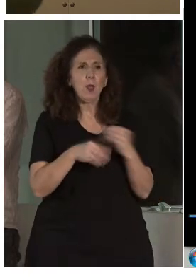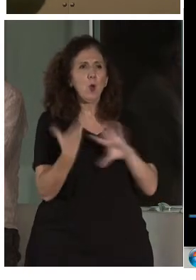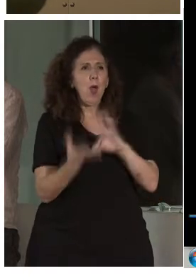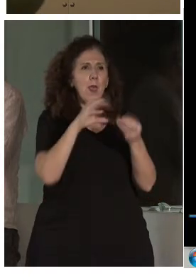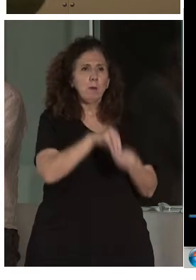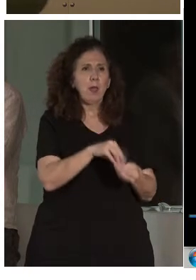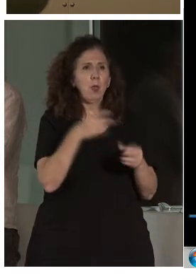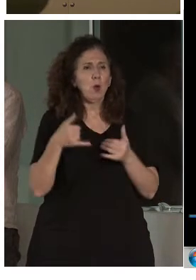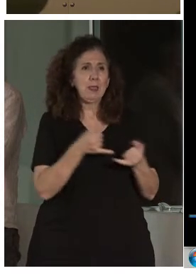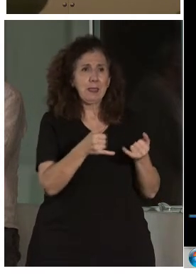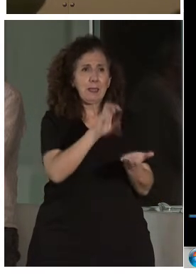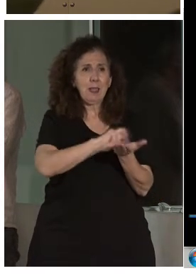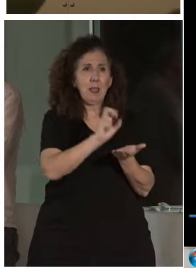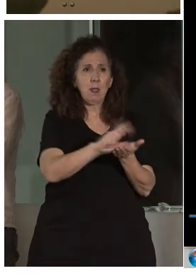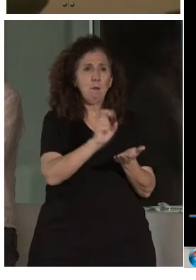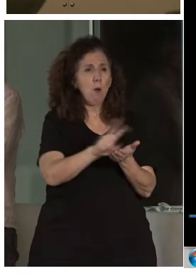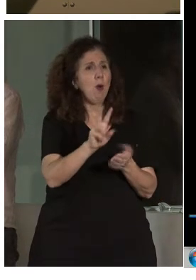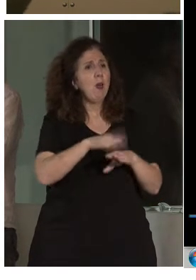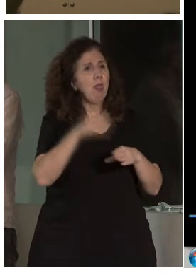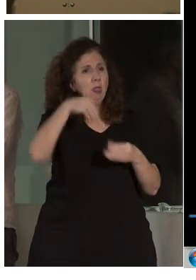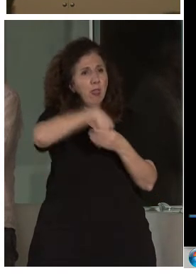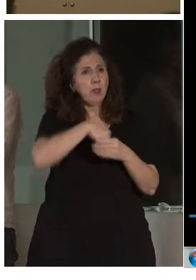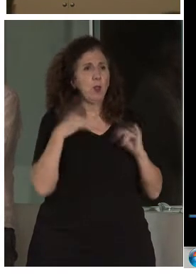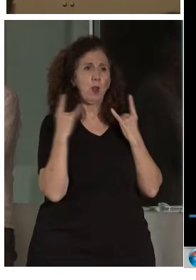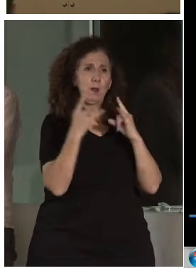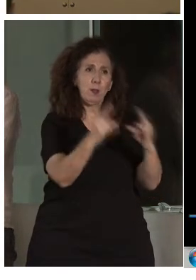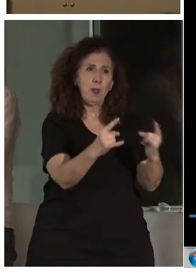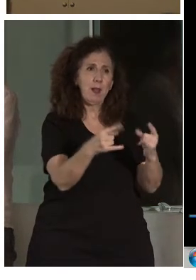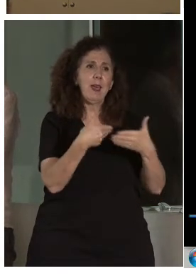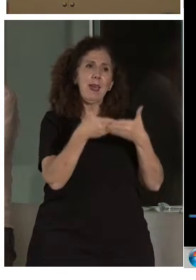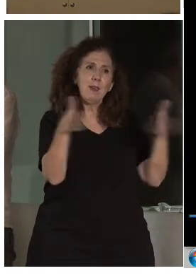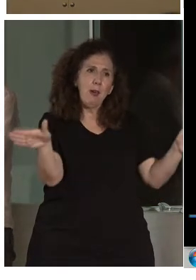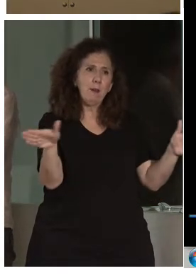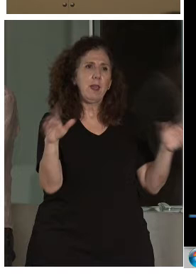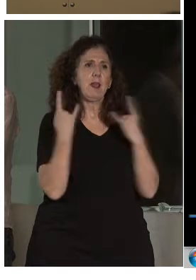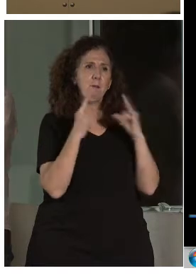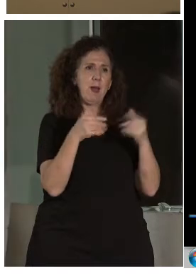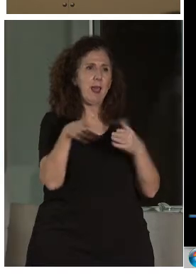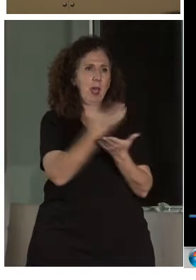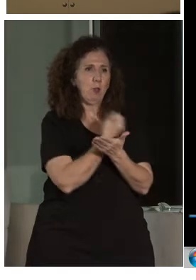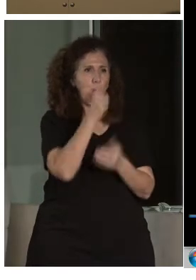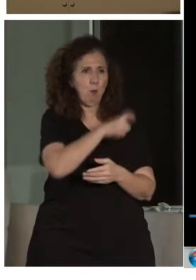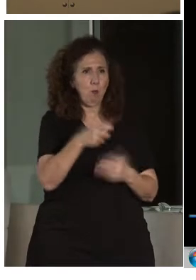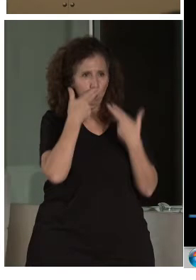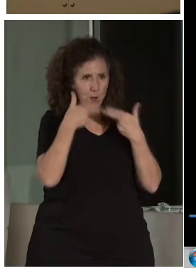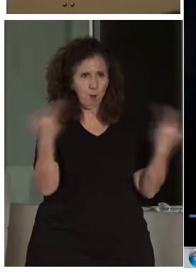grupo de voluntariado ambiental y así abrir los caminos y rincones del Garajonay a todos.